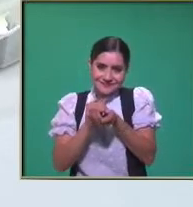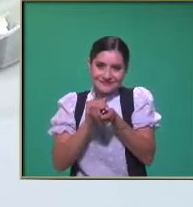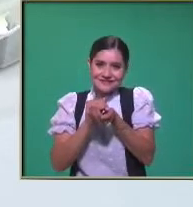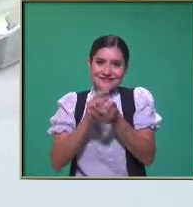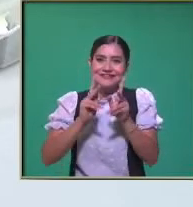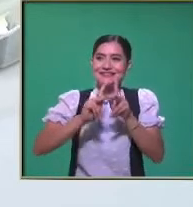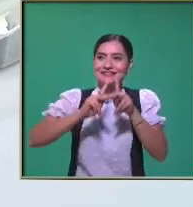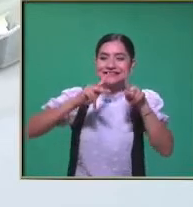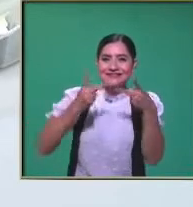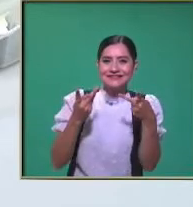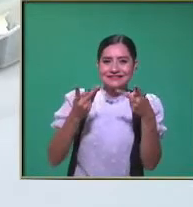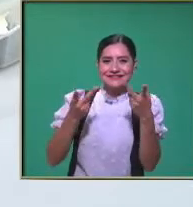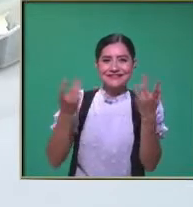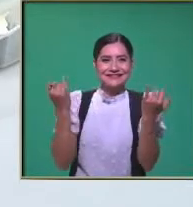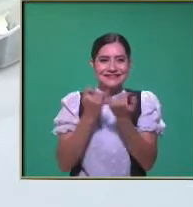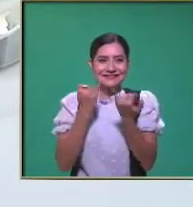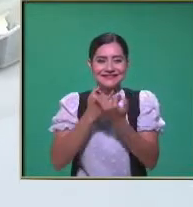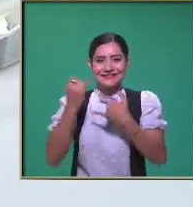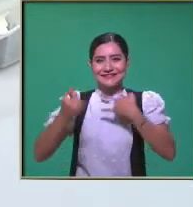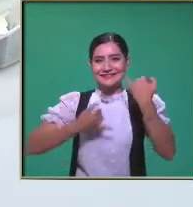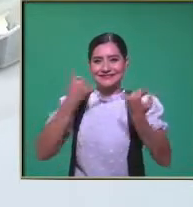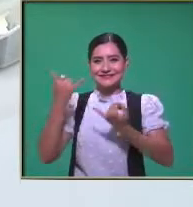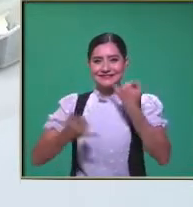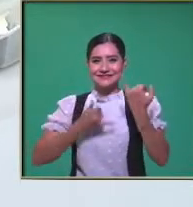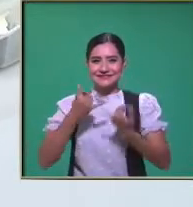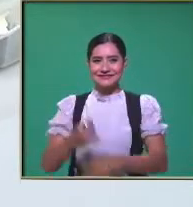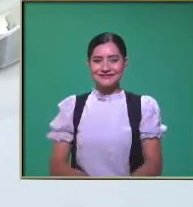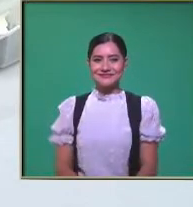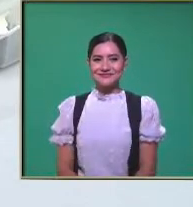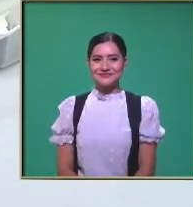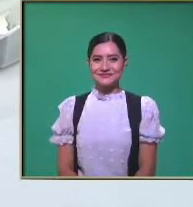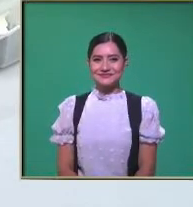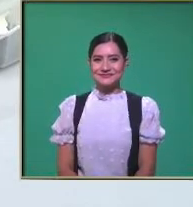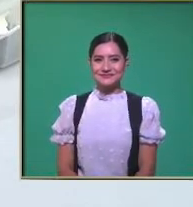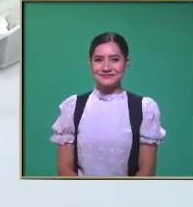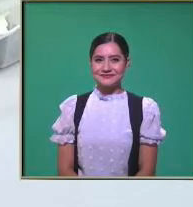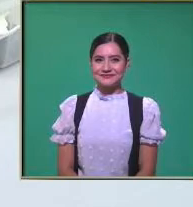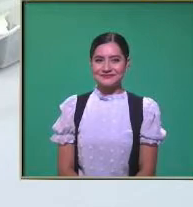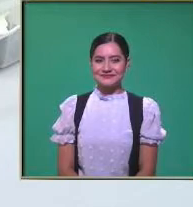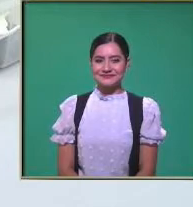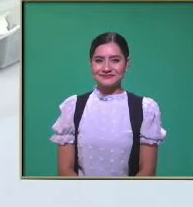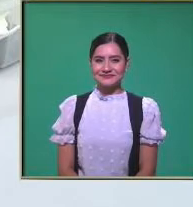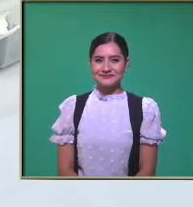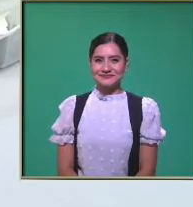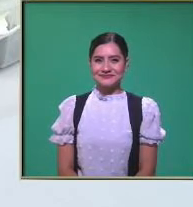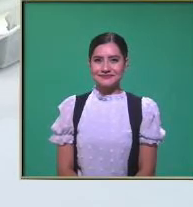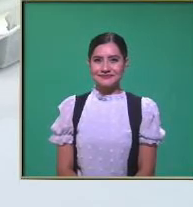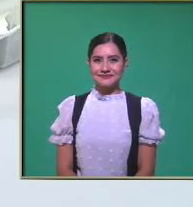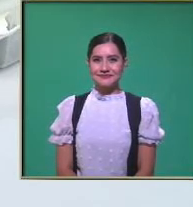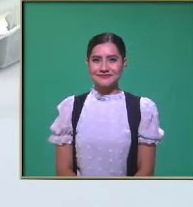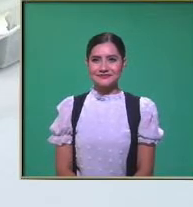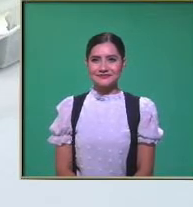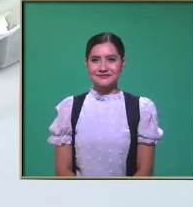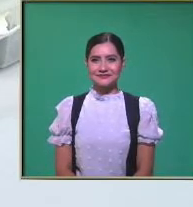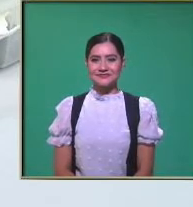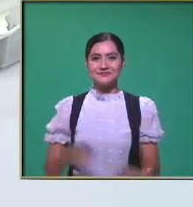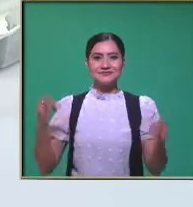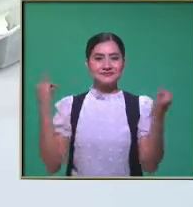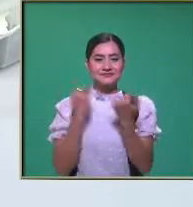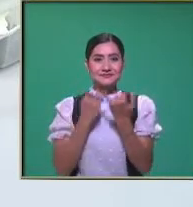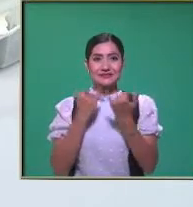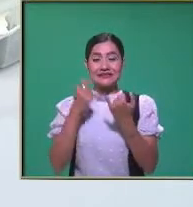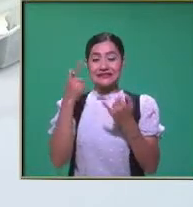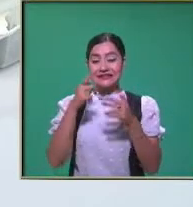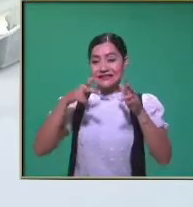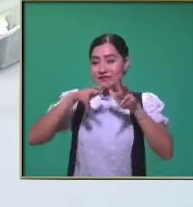vendía, hacía una tienda de pasteles. Y entonces, mira, por ejemplo, en esta etapa así, yo pongo mi primer pastelito y ya decía, ¡ah, ya está el